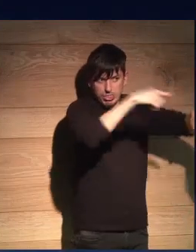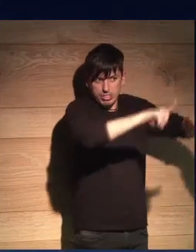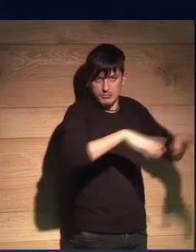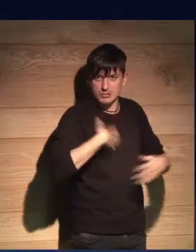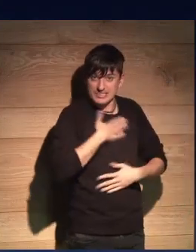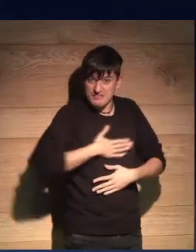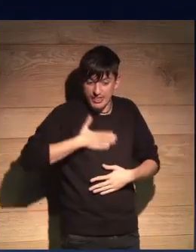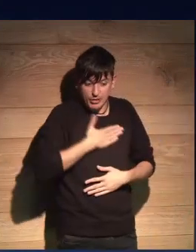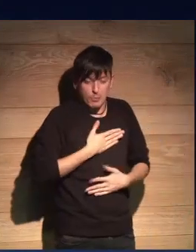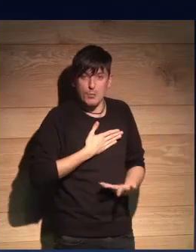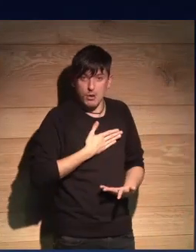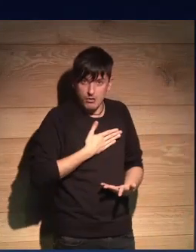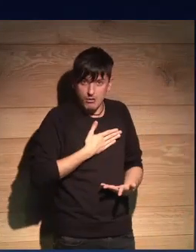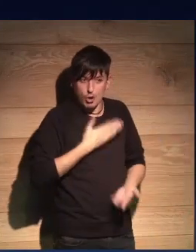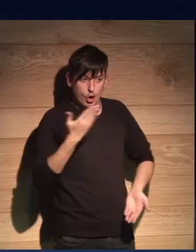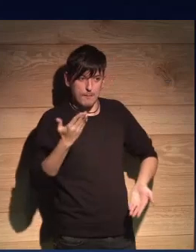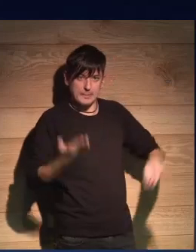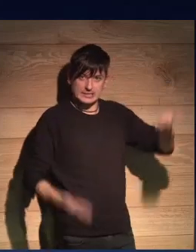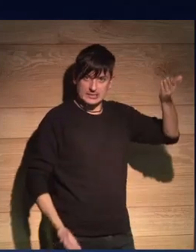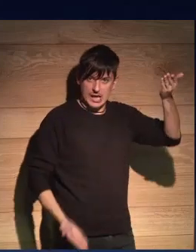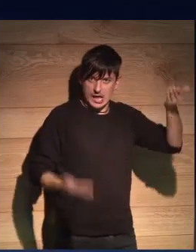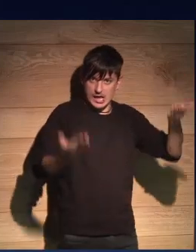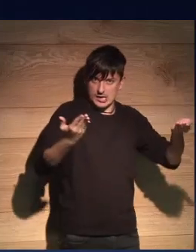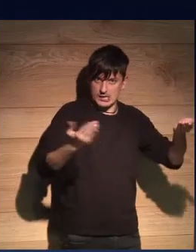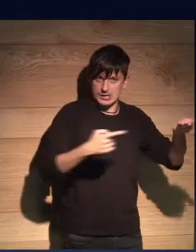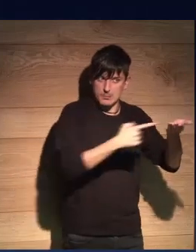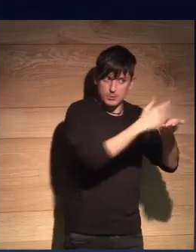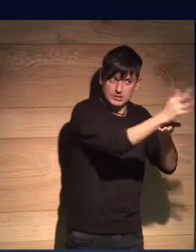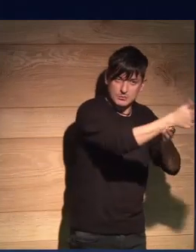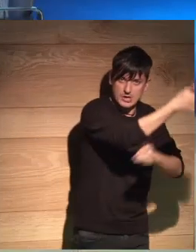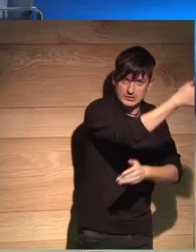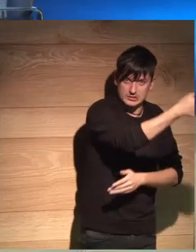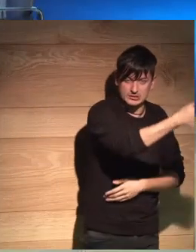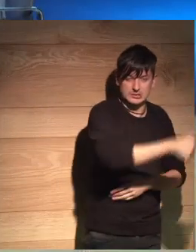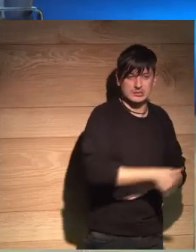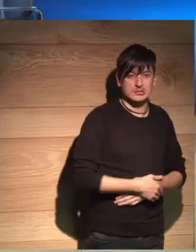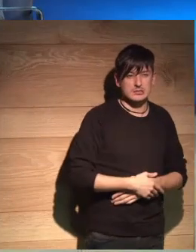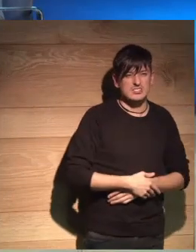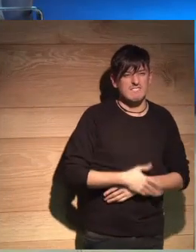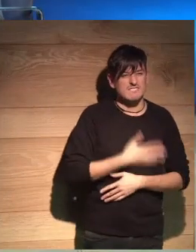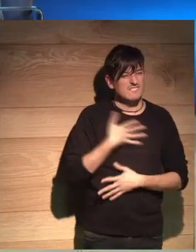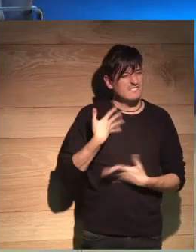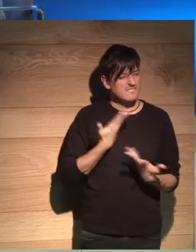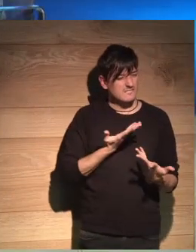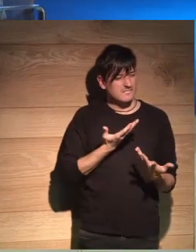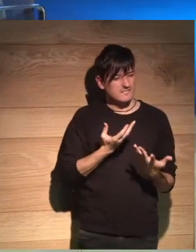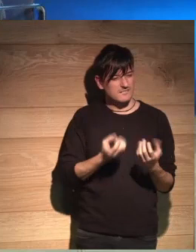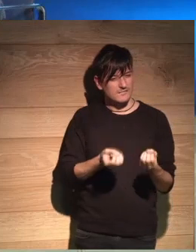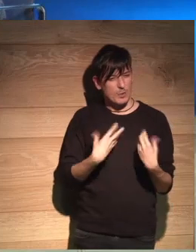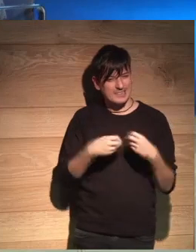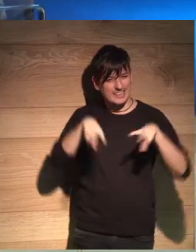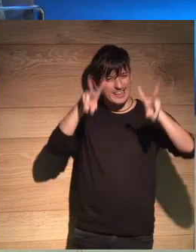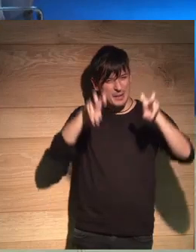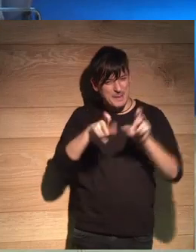satisfacción de eso compensa muchísimo todo lo demás. Es mucho más positivo que eso. Pero yo creo que nos hables de los haters más, ¿no? Más que la gente